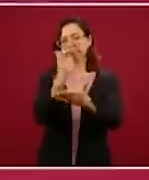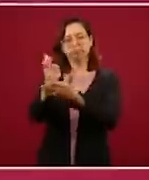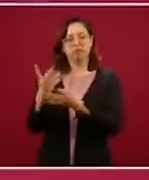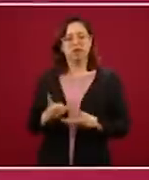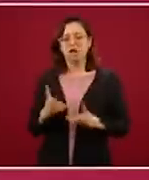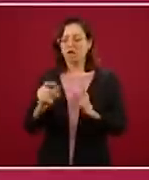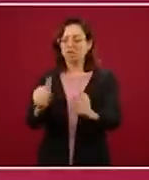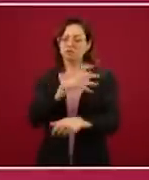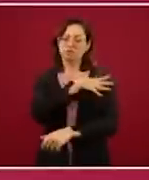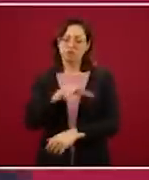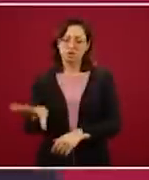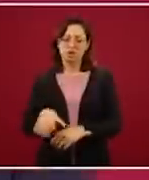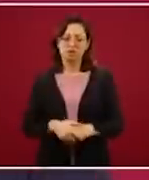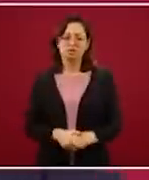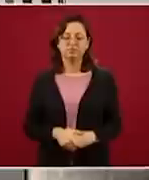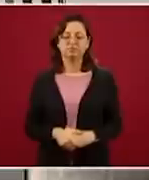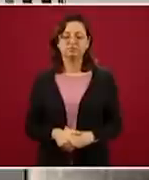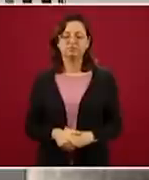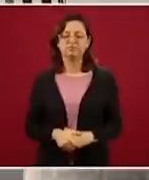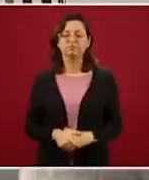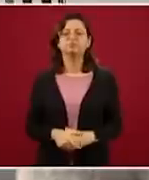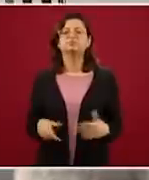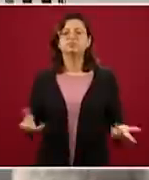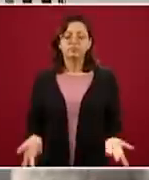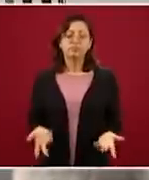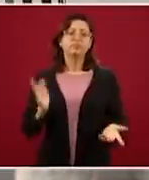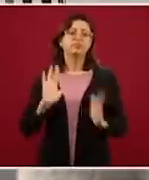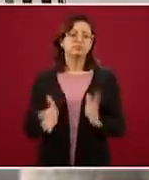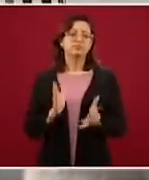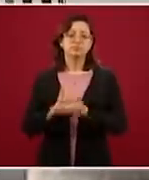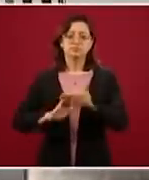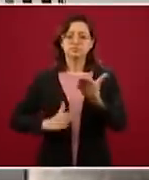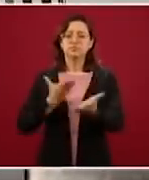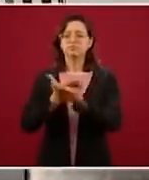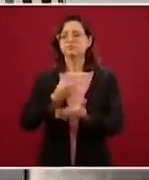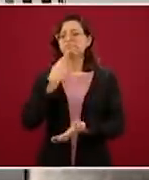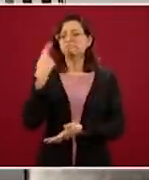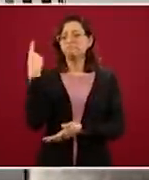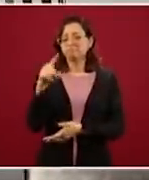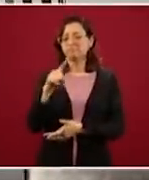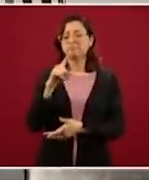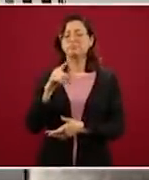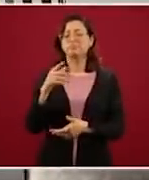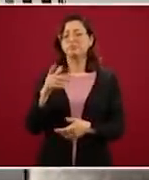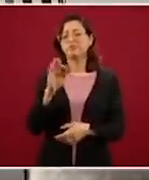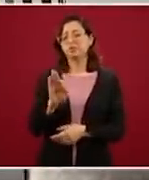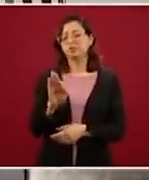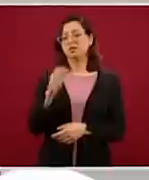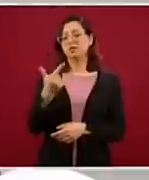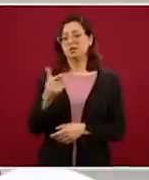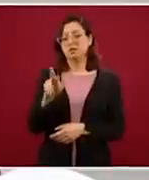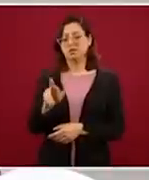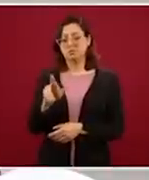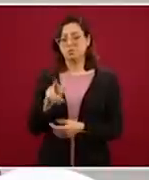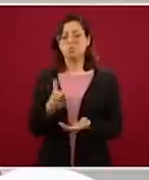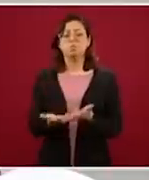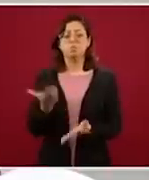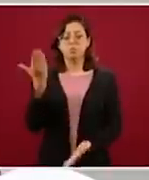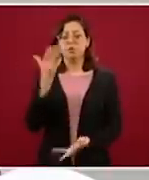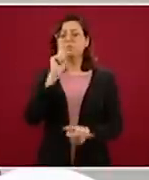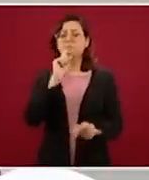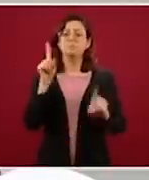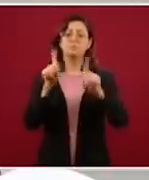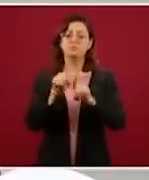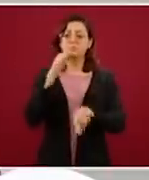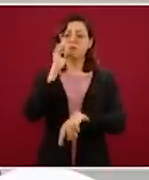gastos de la familia. Hemos presentado ya la denuncia correspondiente ante la Fiscalía General de la República, se ha dado una vista a